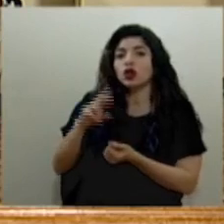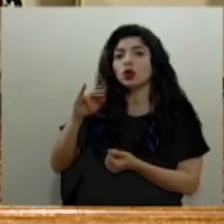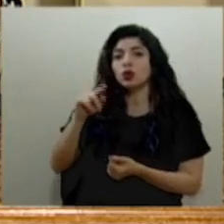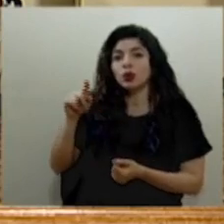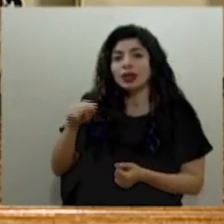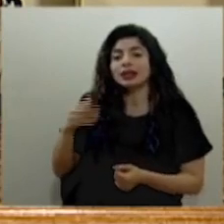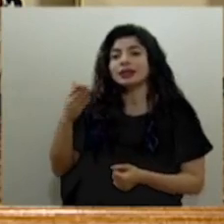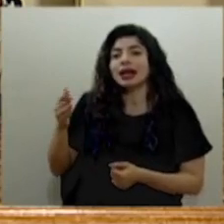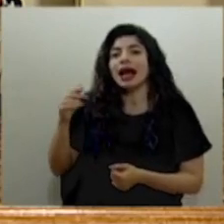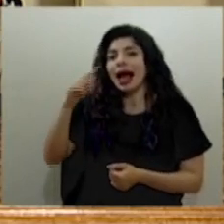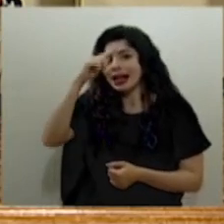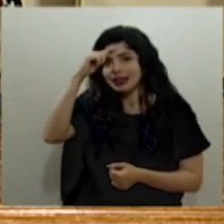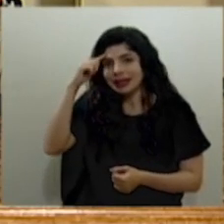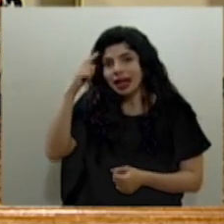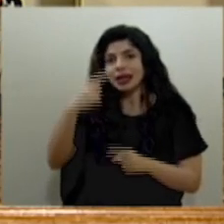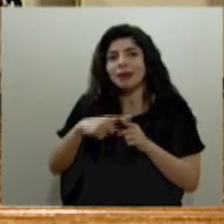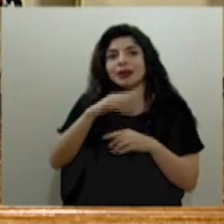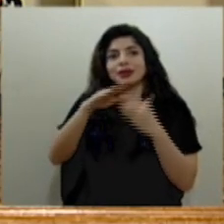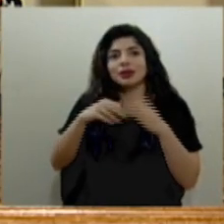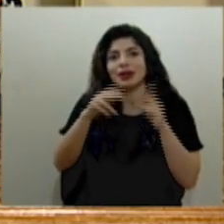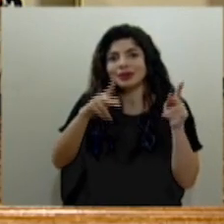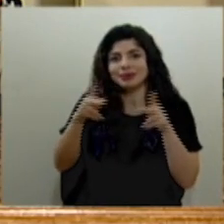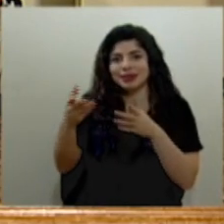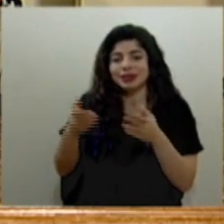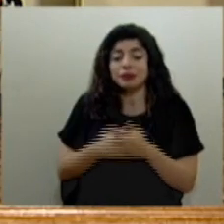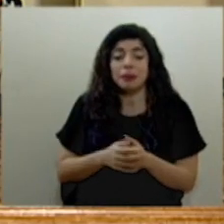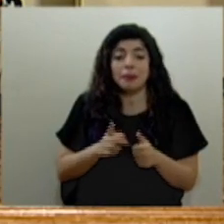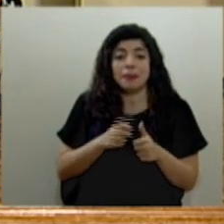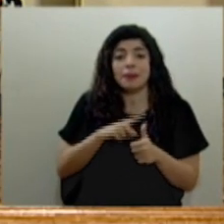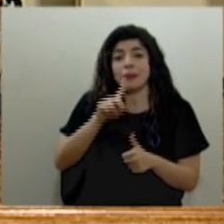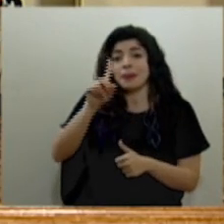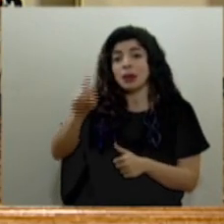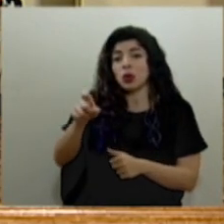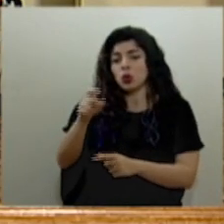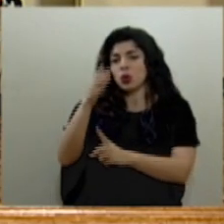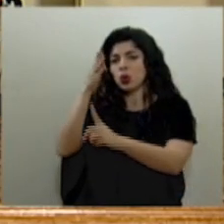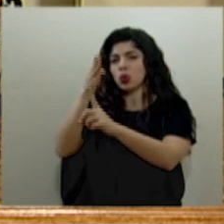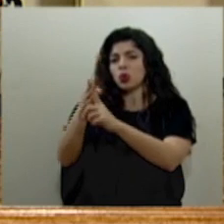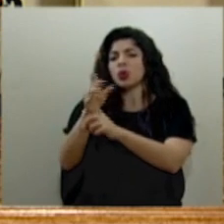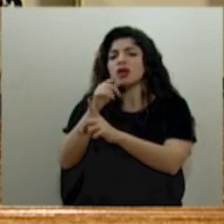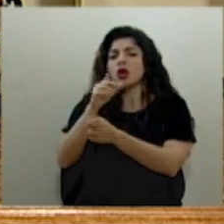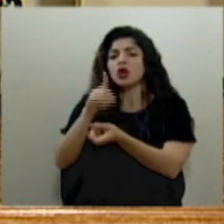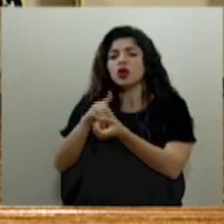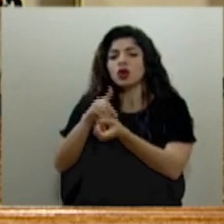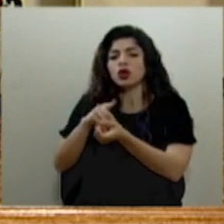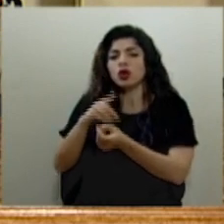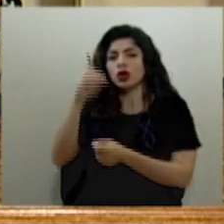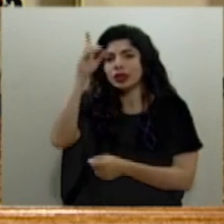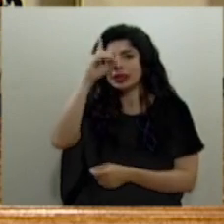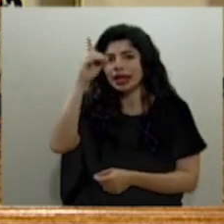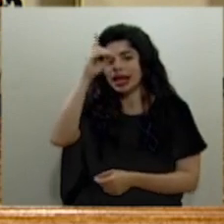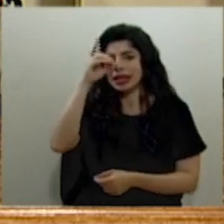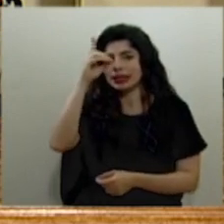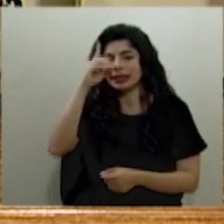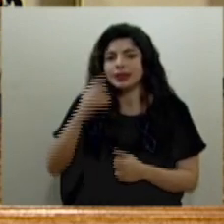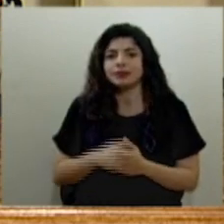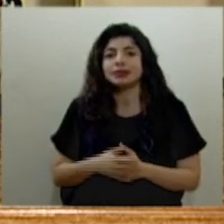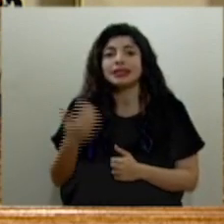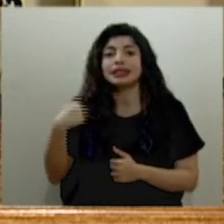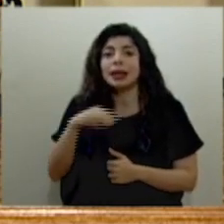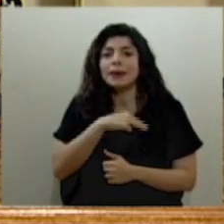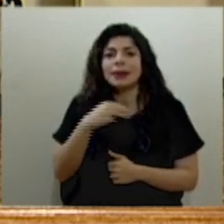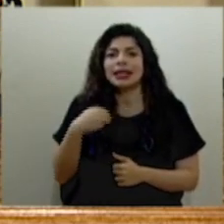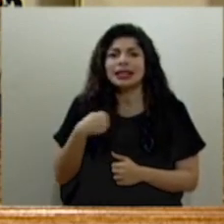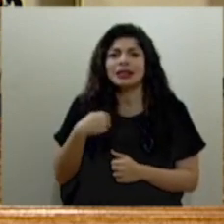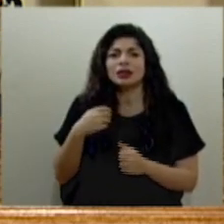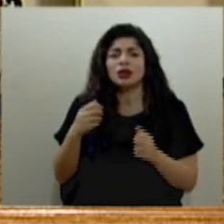tardes, don Alexander. Y buenas tardes a toda la audiencia. Primera consulta es para el doctor Salas. Señor ministro,